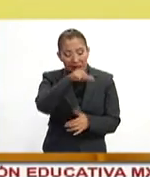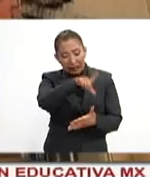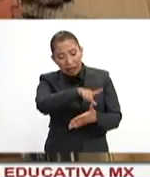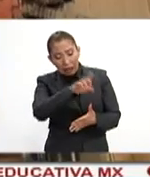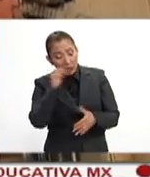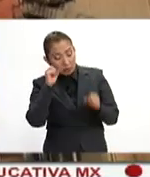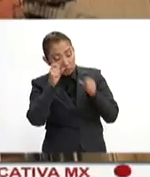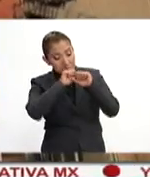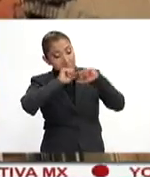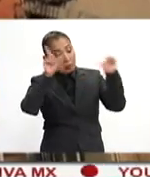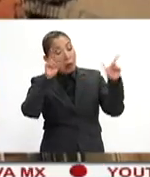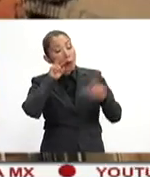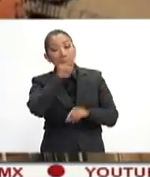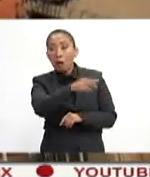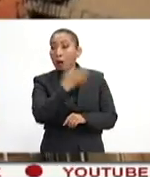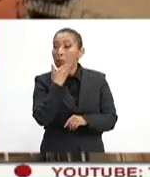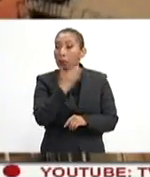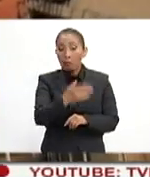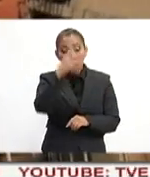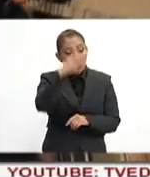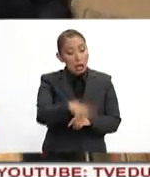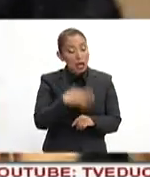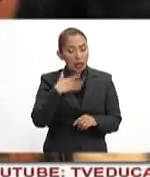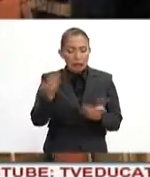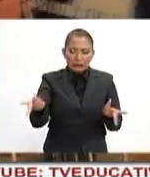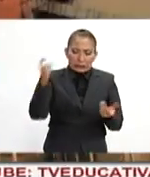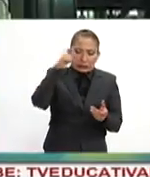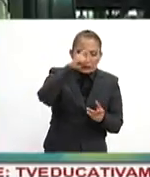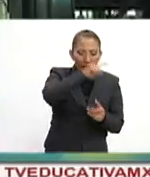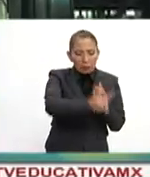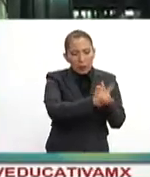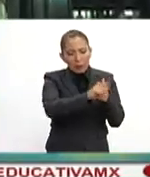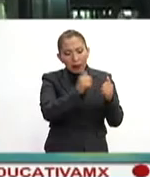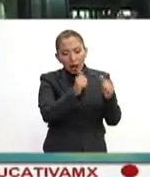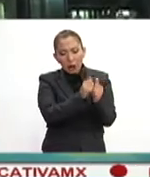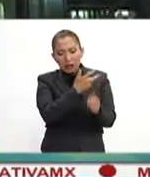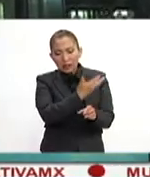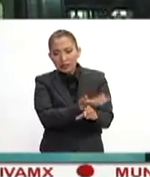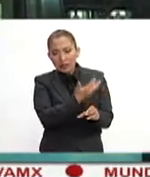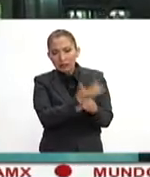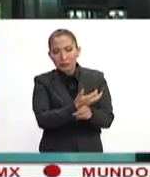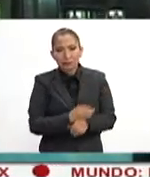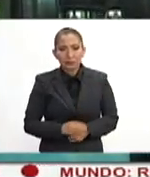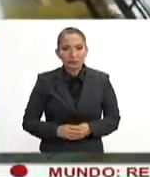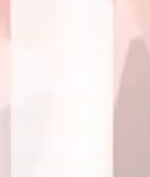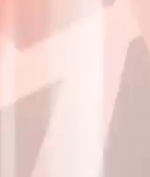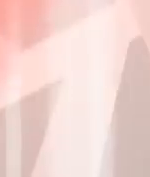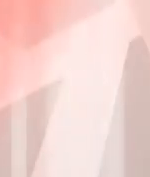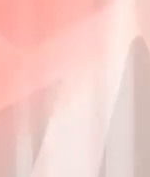Latinoamérica ve con admiración la manera en que México está sorteando la nueva relación con los Estados Unidos.